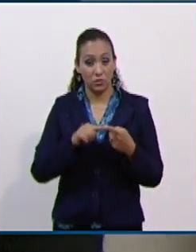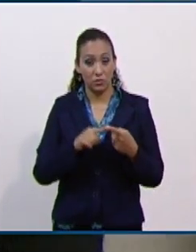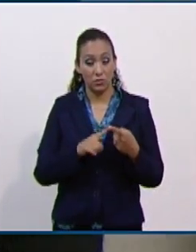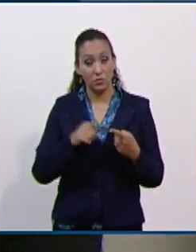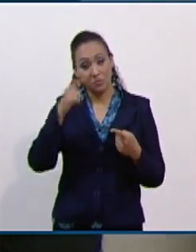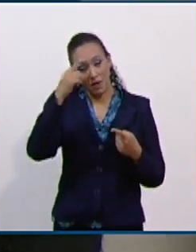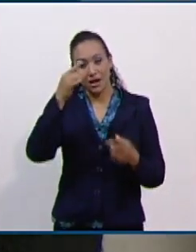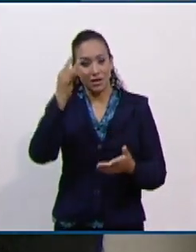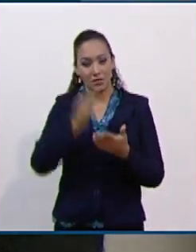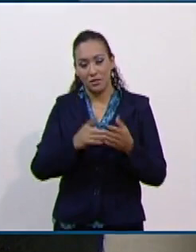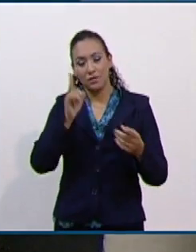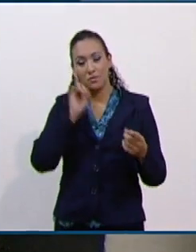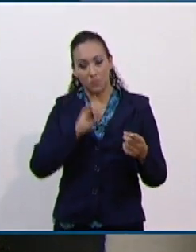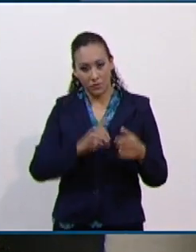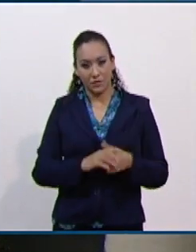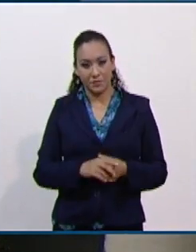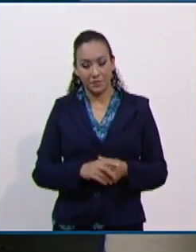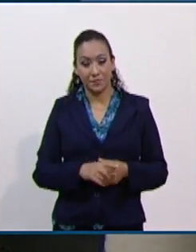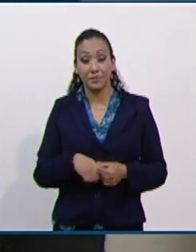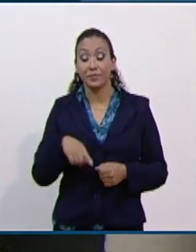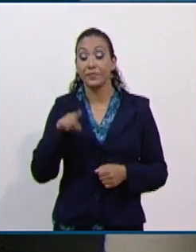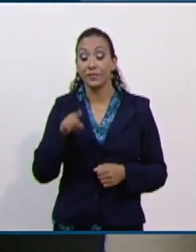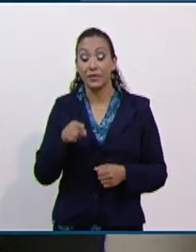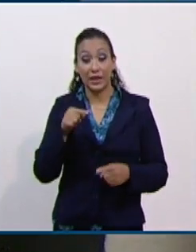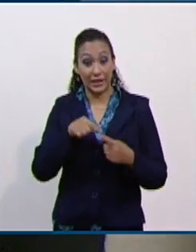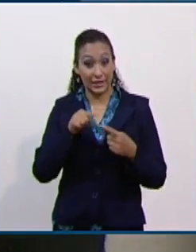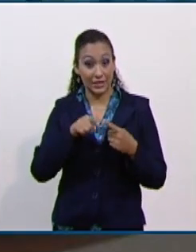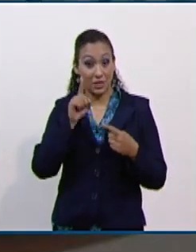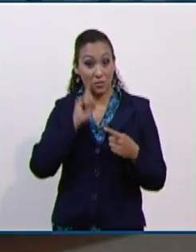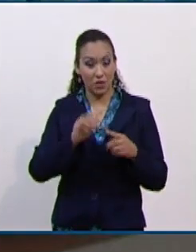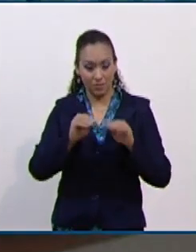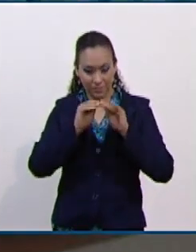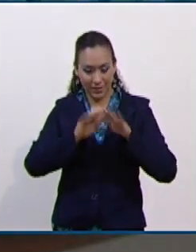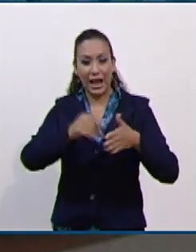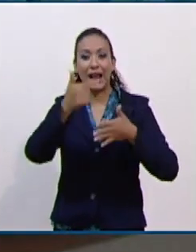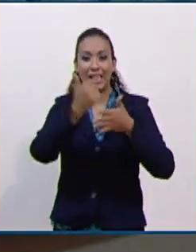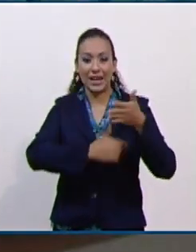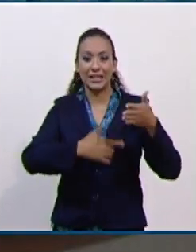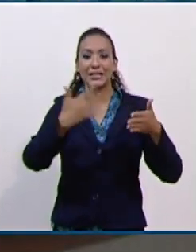para mujeres. En el caso del concurso exclusivo para mujeres, se publicó la lista de